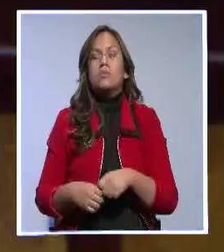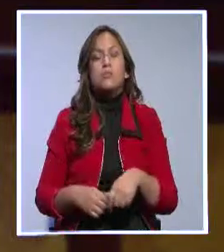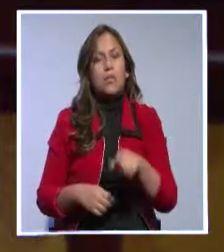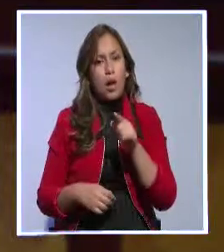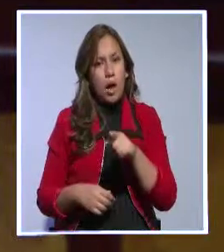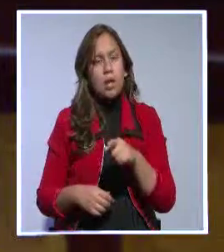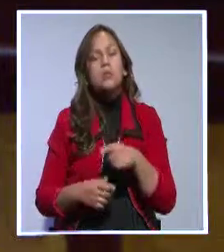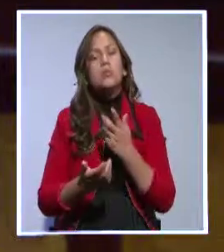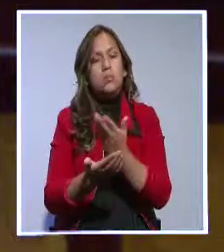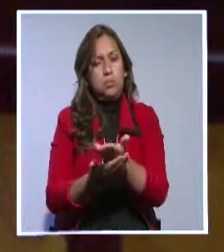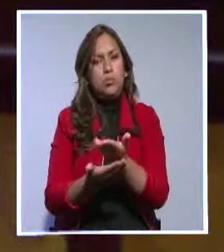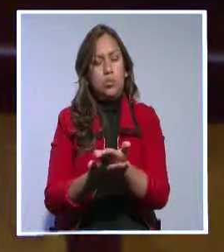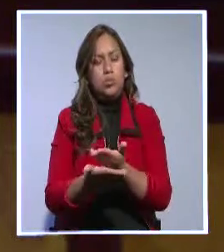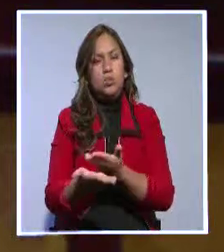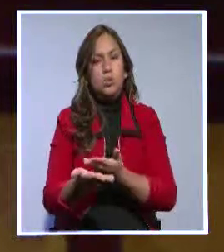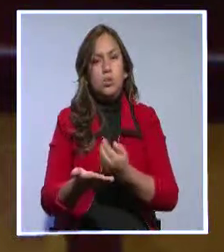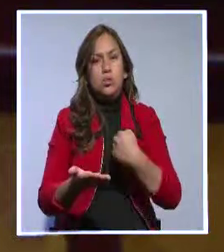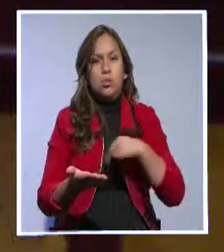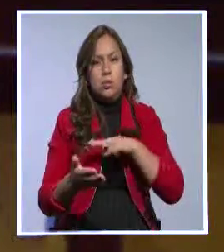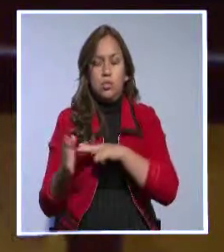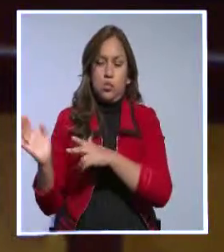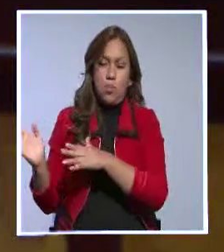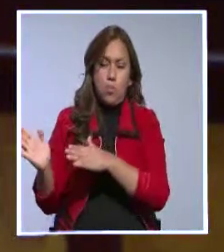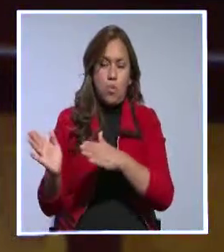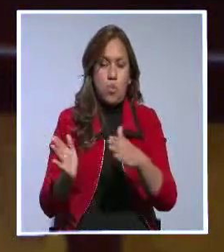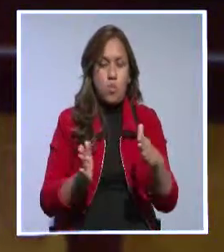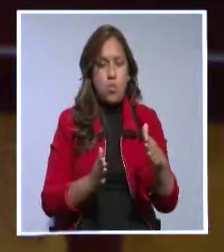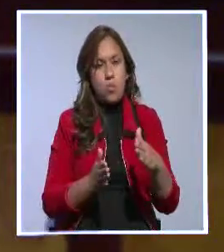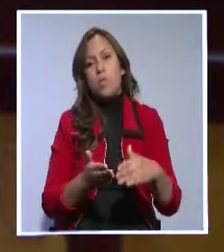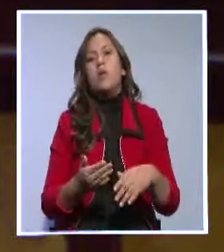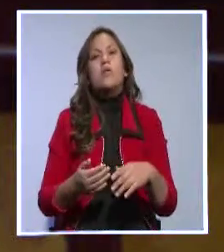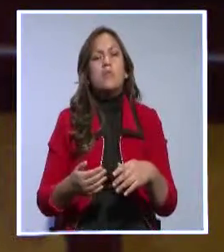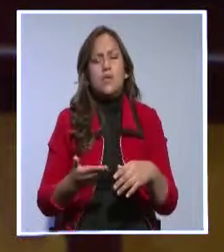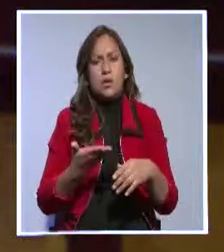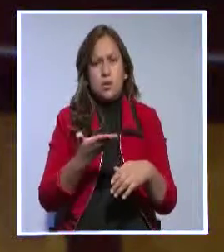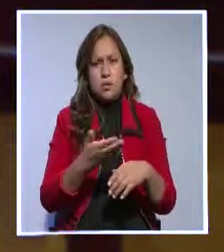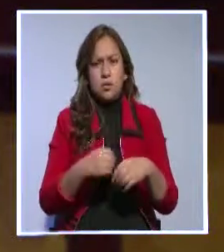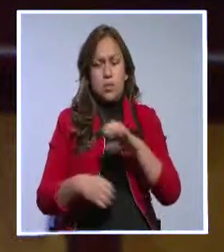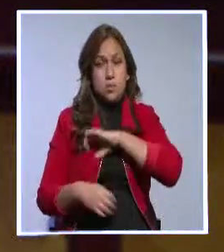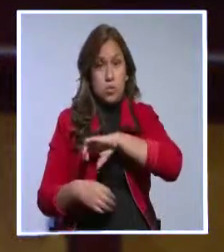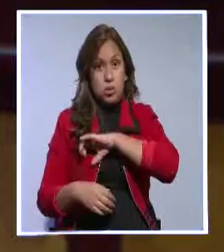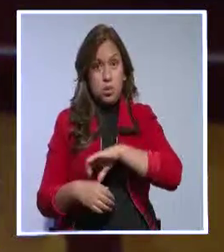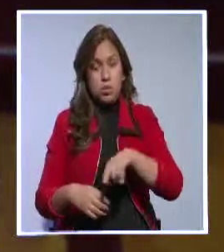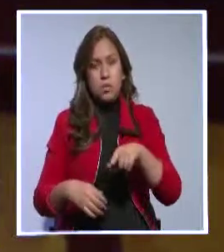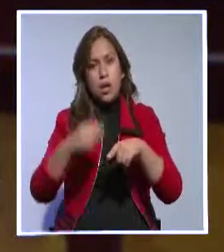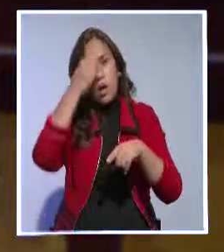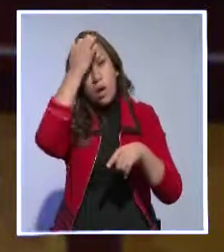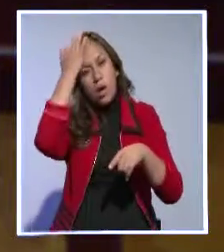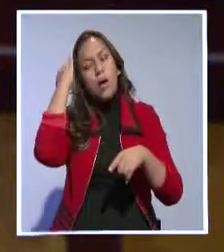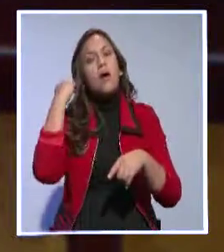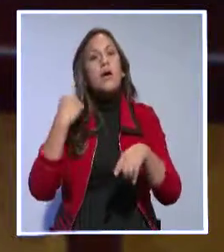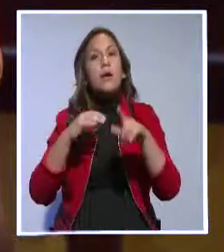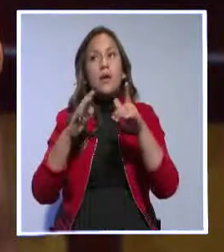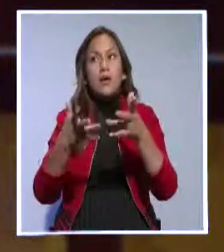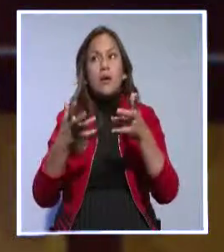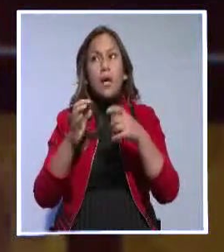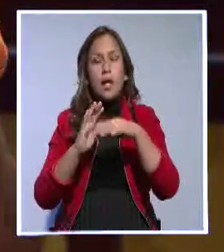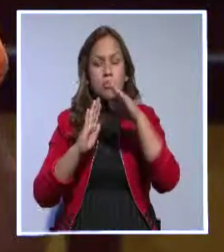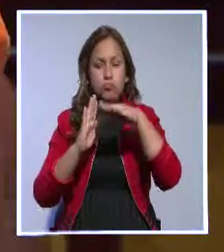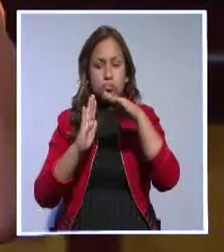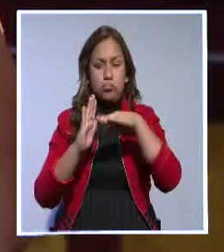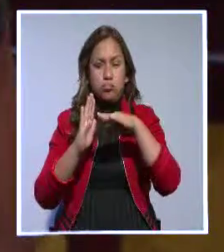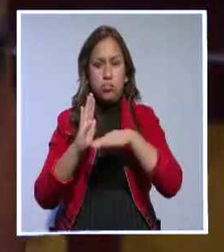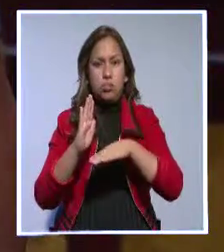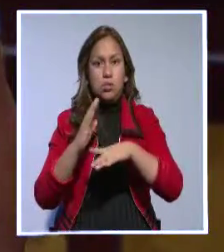lo que proponen justamente los planes de prevención y respuesta que hace el municipio reducir y reducir no desaparecer eso nos va a costar